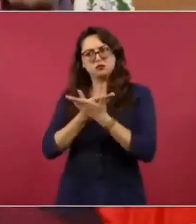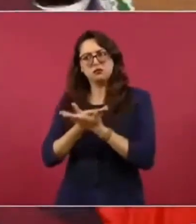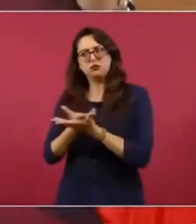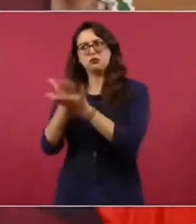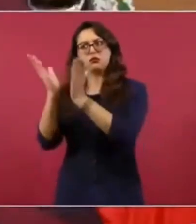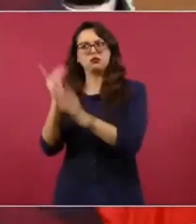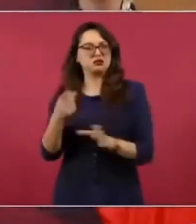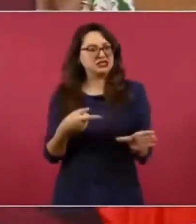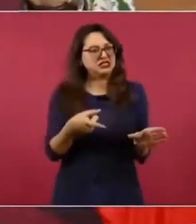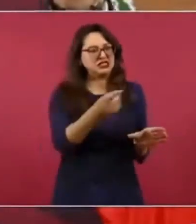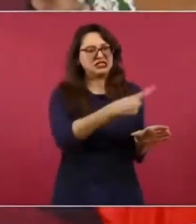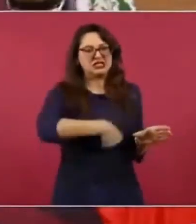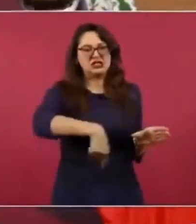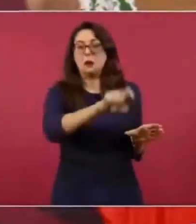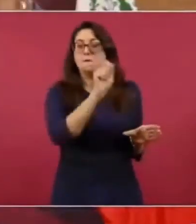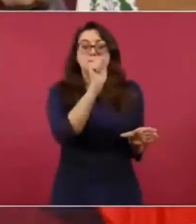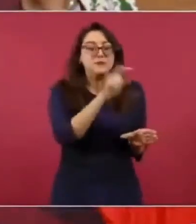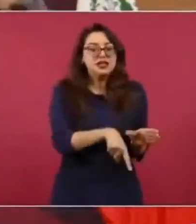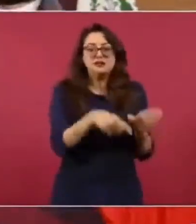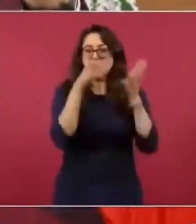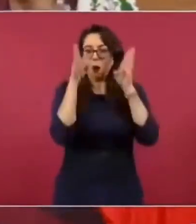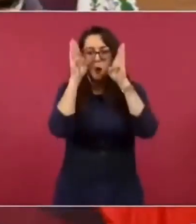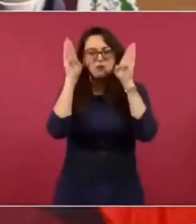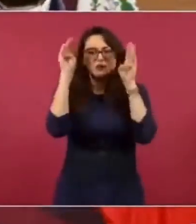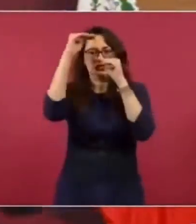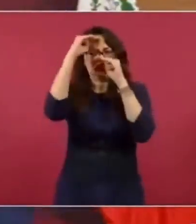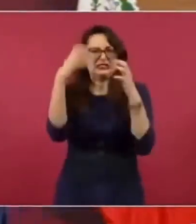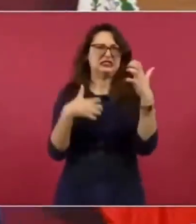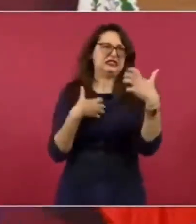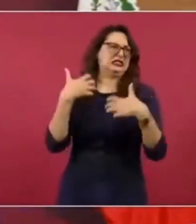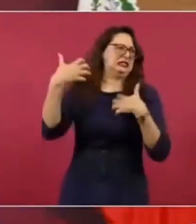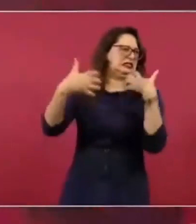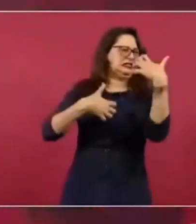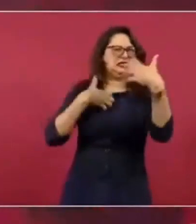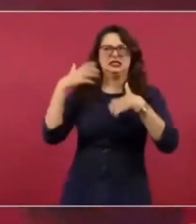Hubo manifestaciones de los conservadores en contra.